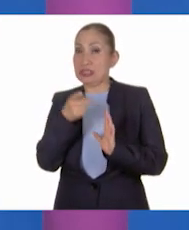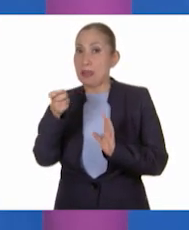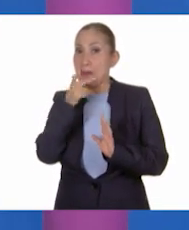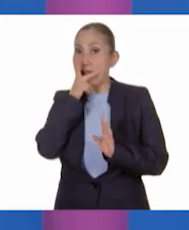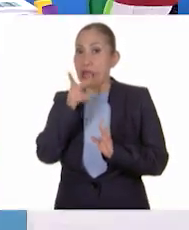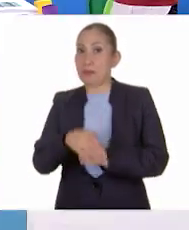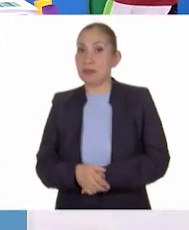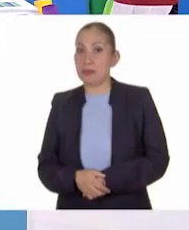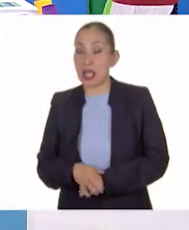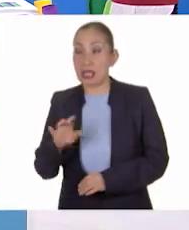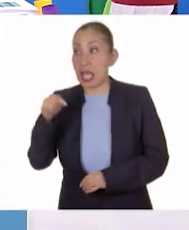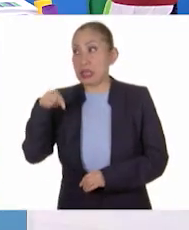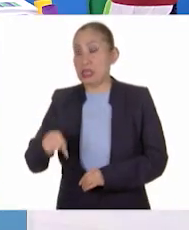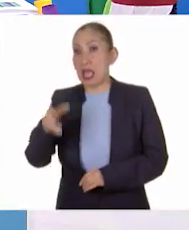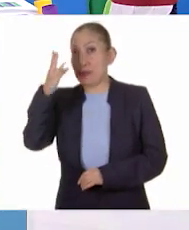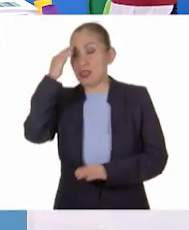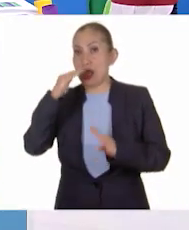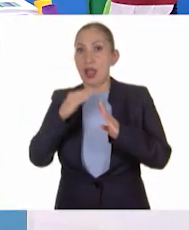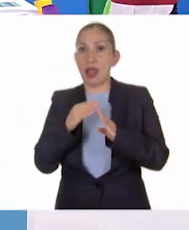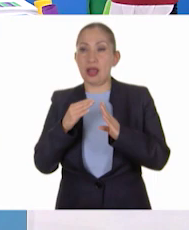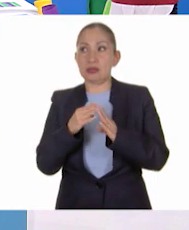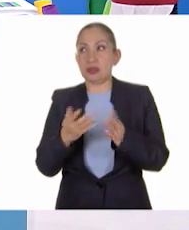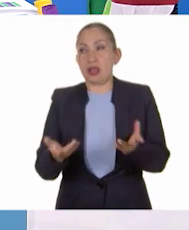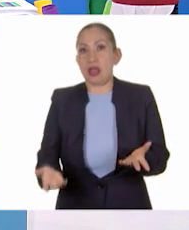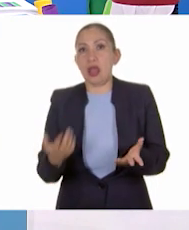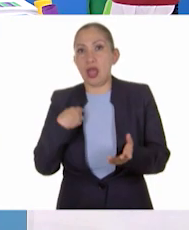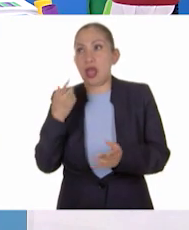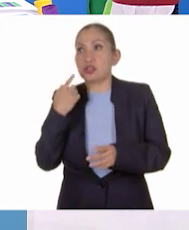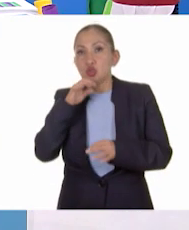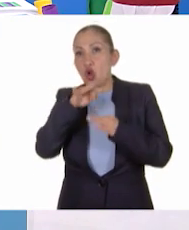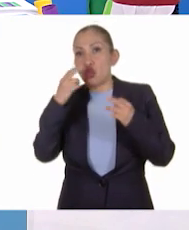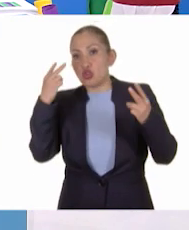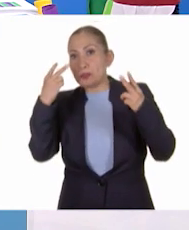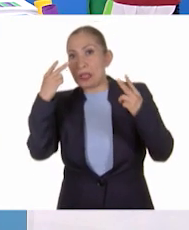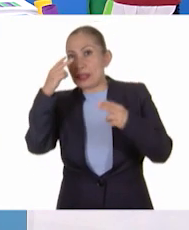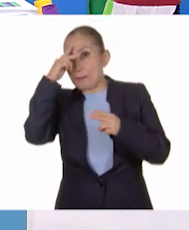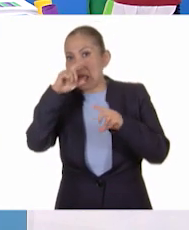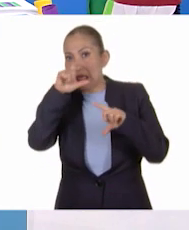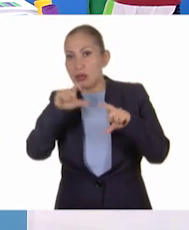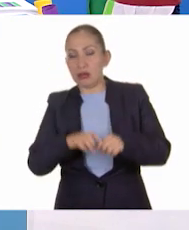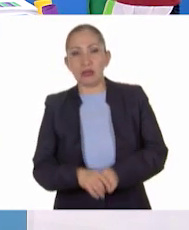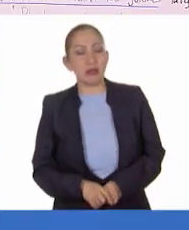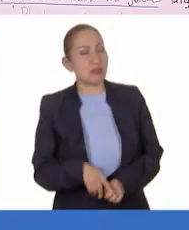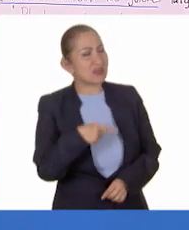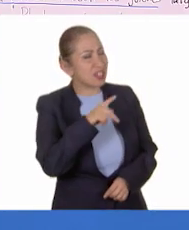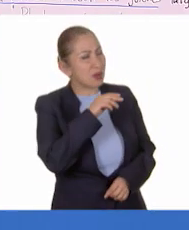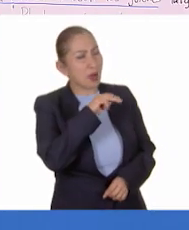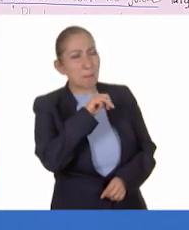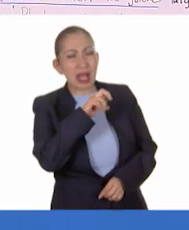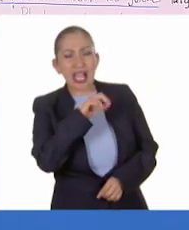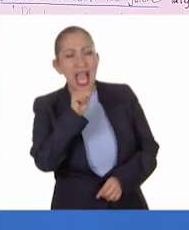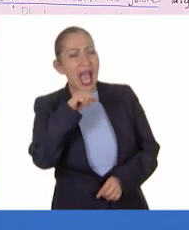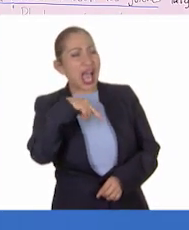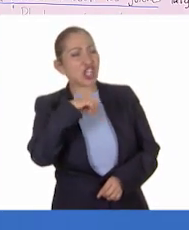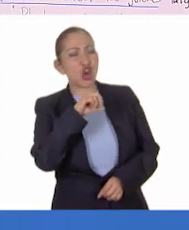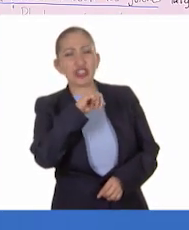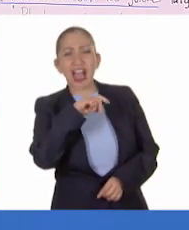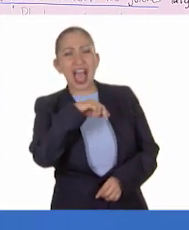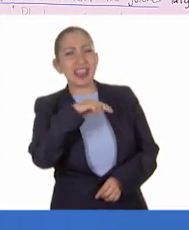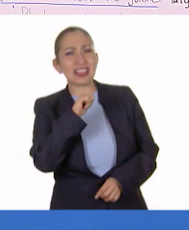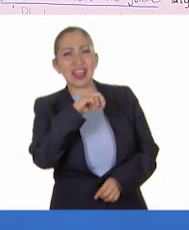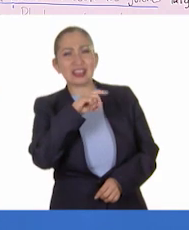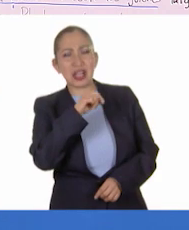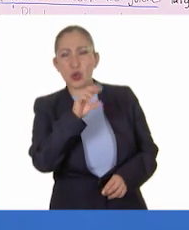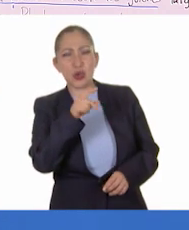esa palabra, y menos en Aprende en Casa, que llega a todos los rincones de México. Pero María, anonadada no es ninguna